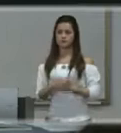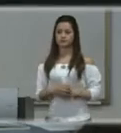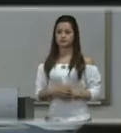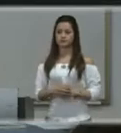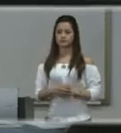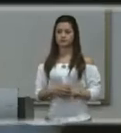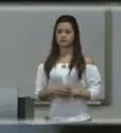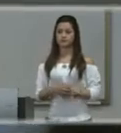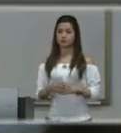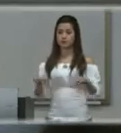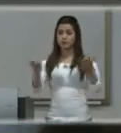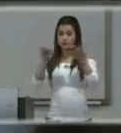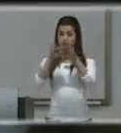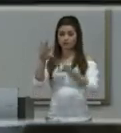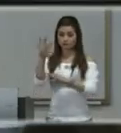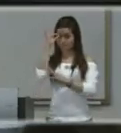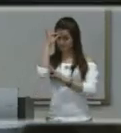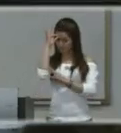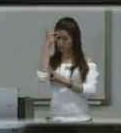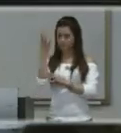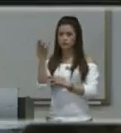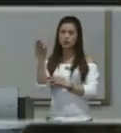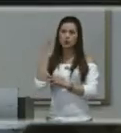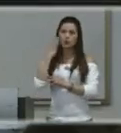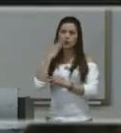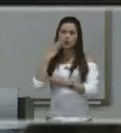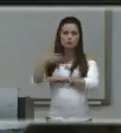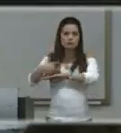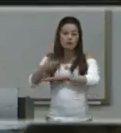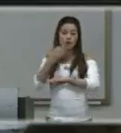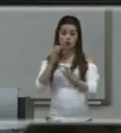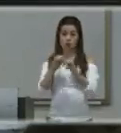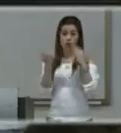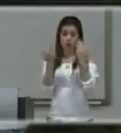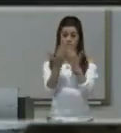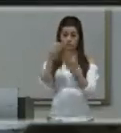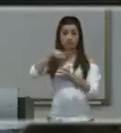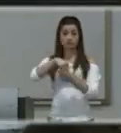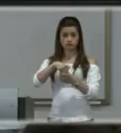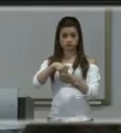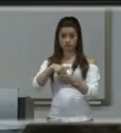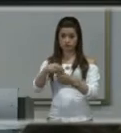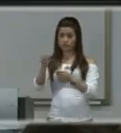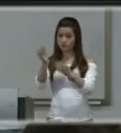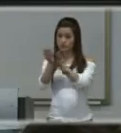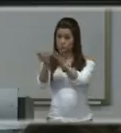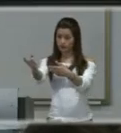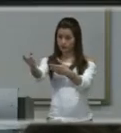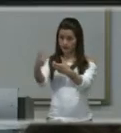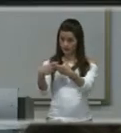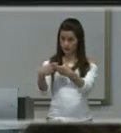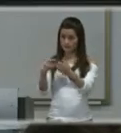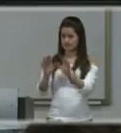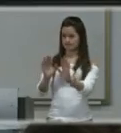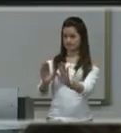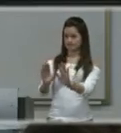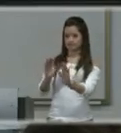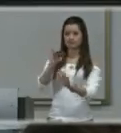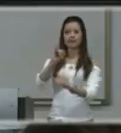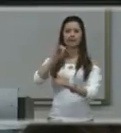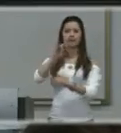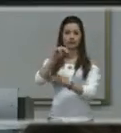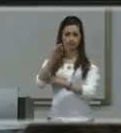tener en cuenta es en qué momento se lo están pidiendo. Hemos visto colegios que piden la interdicción para matricular al niño el siguiente año. Hemos visto municipios